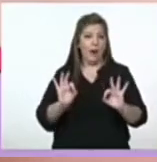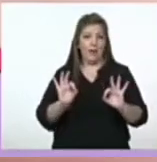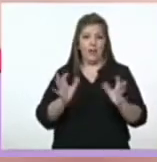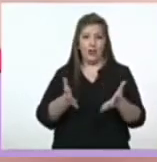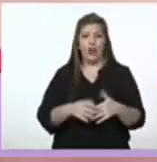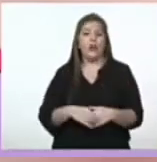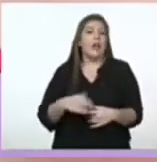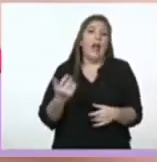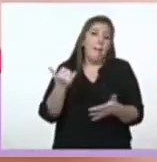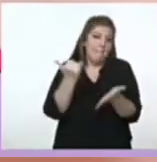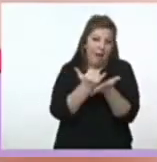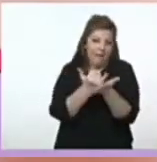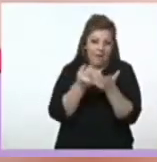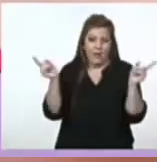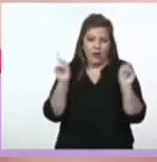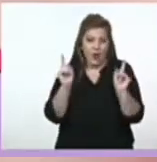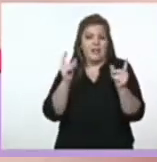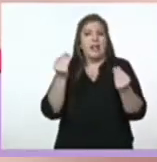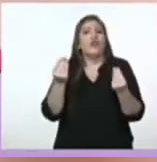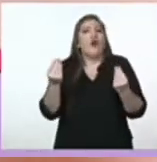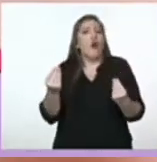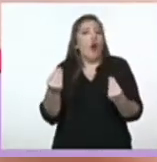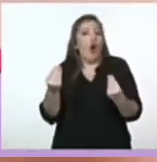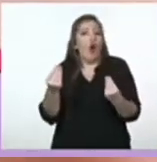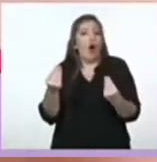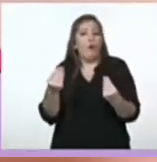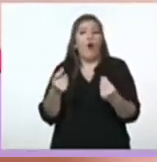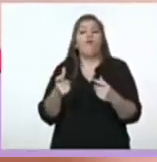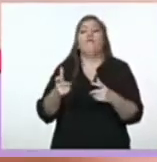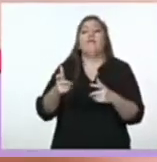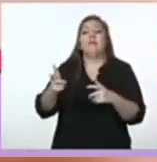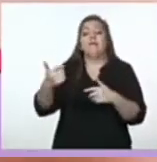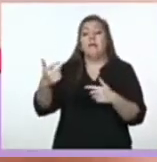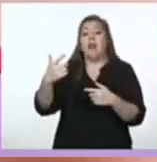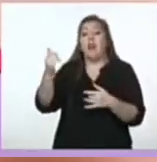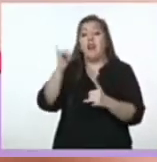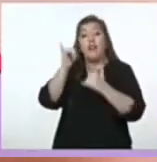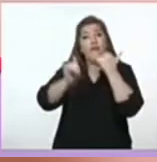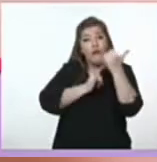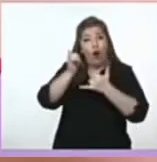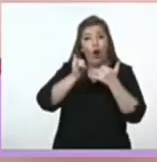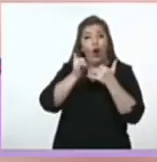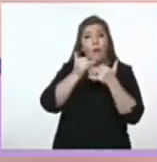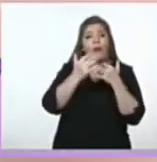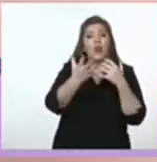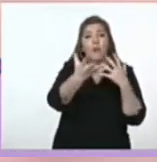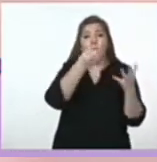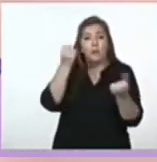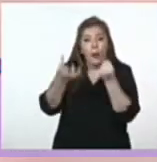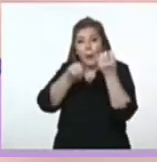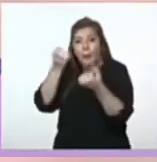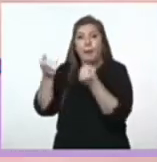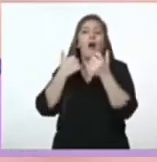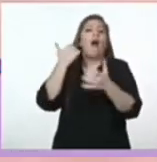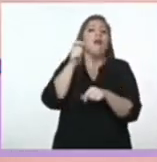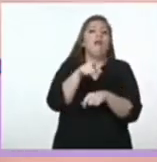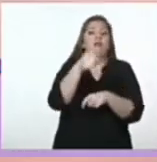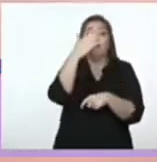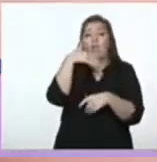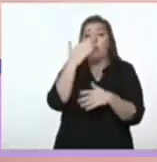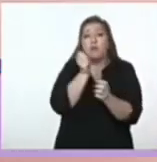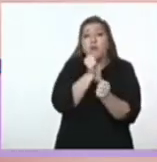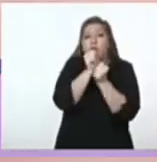lo va a hacer a través de recibir, procesar información y luego realizar alguna acción,